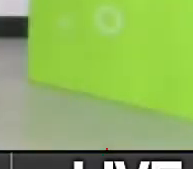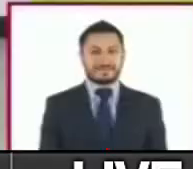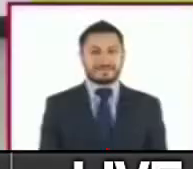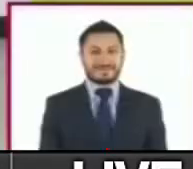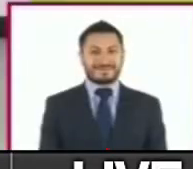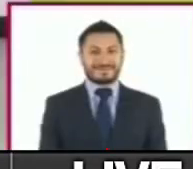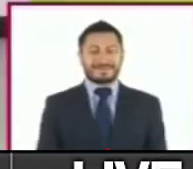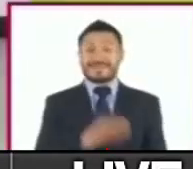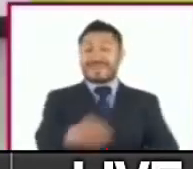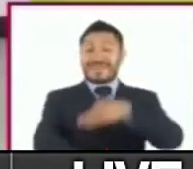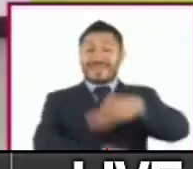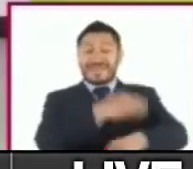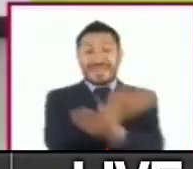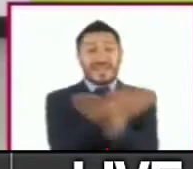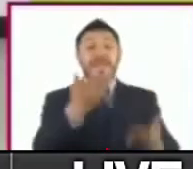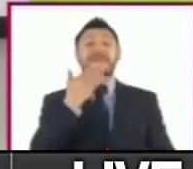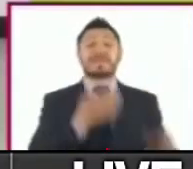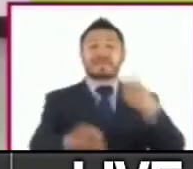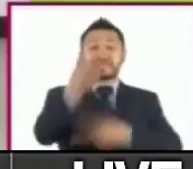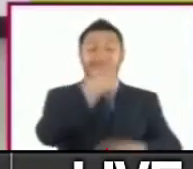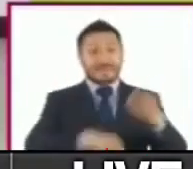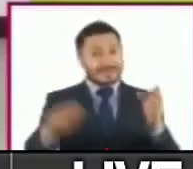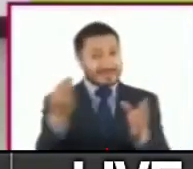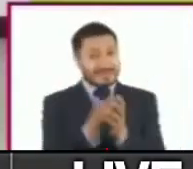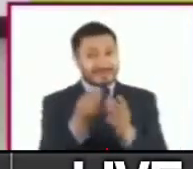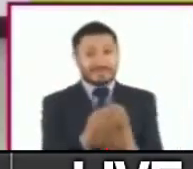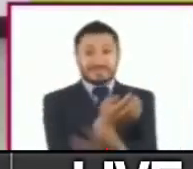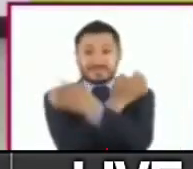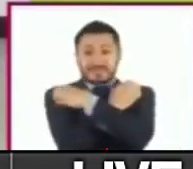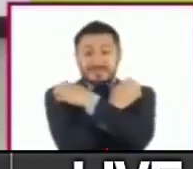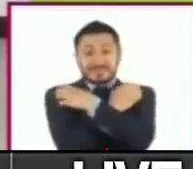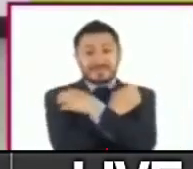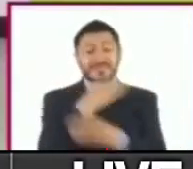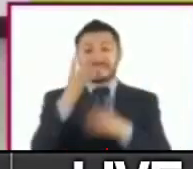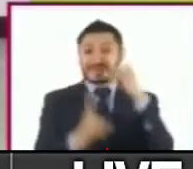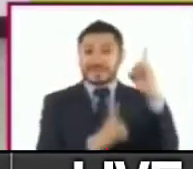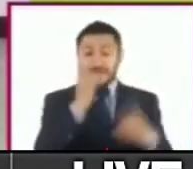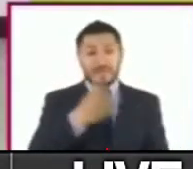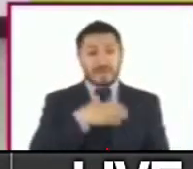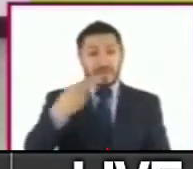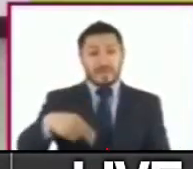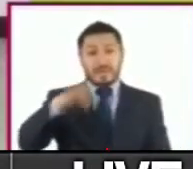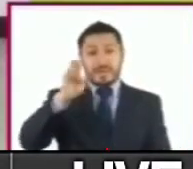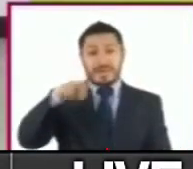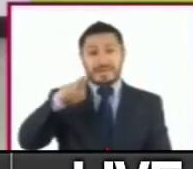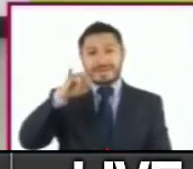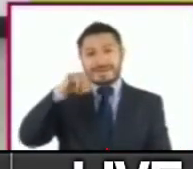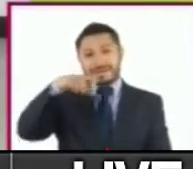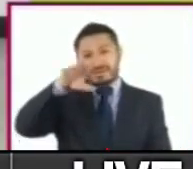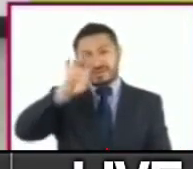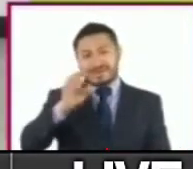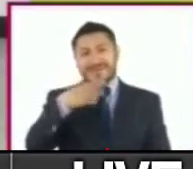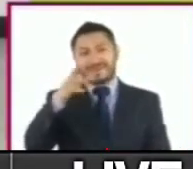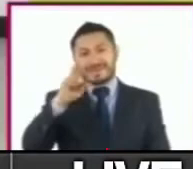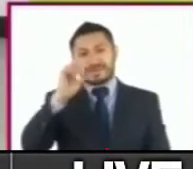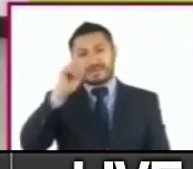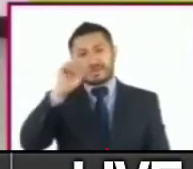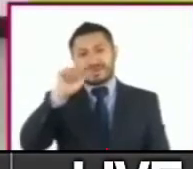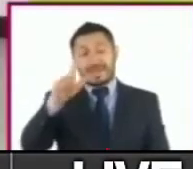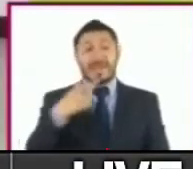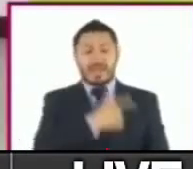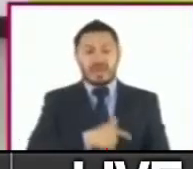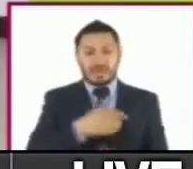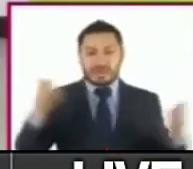Sean todas y todos bienvenidos a esta sucesión de Educación Física. Mi nombre es Enrique Rodal y tengo el gusto de presentarles a